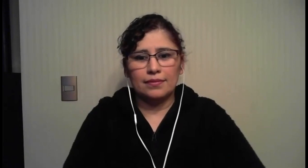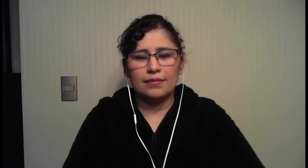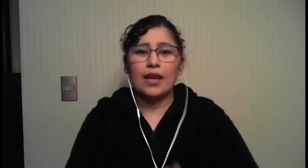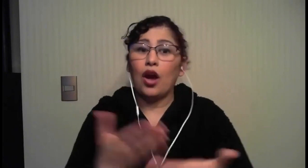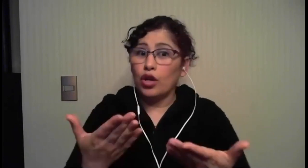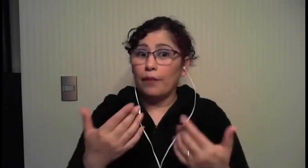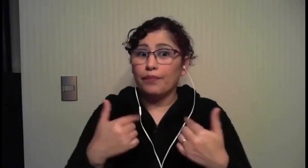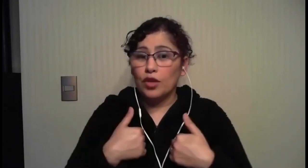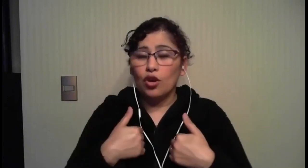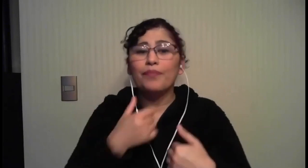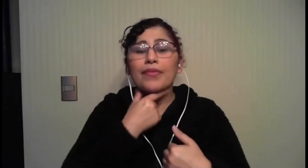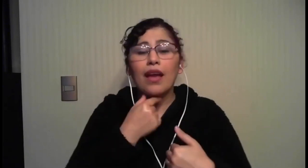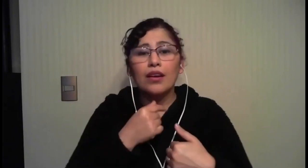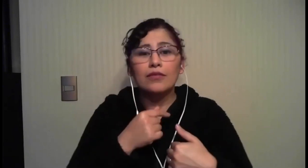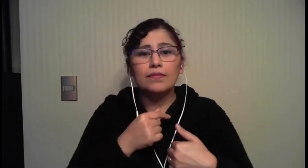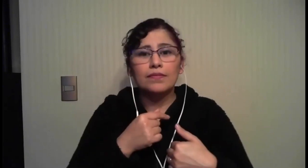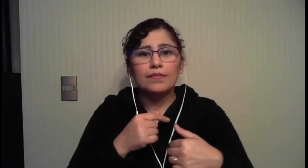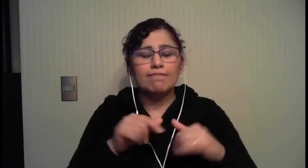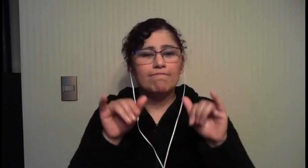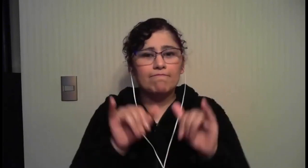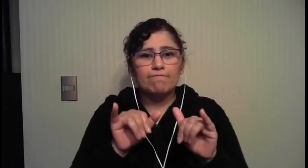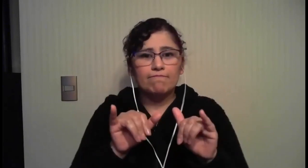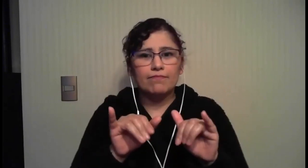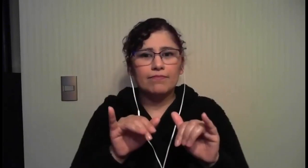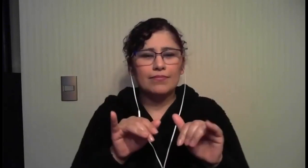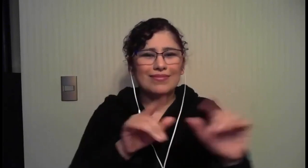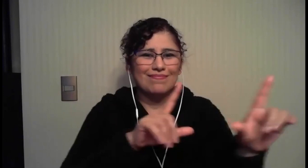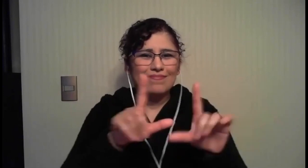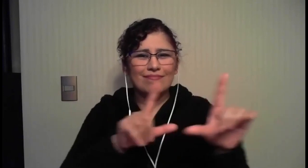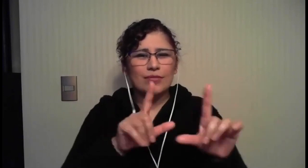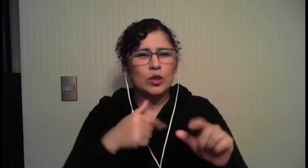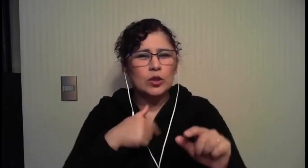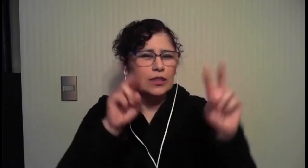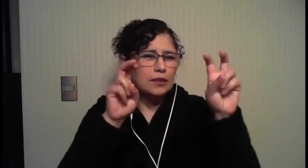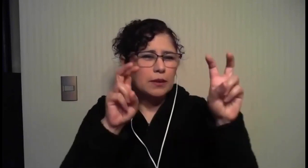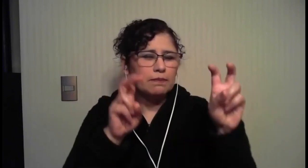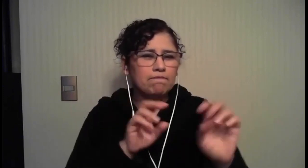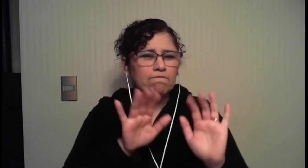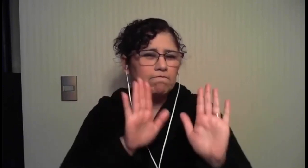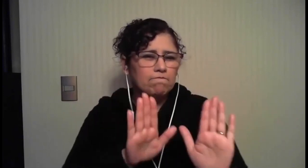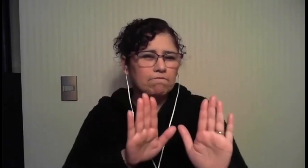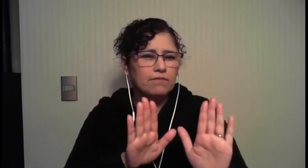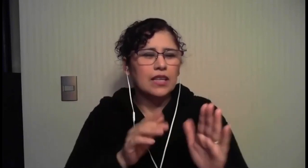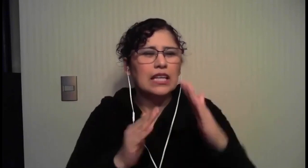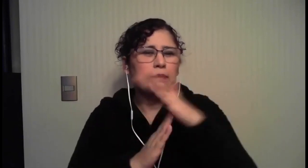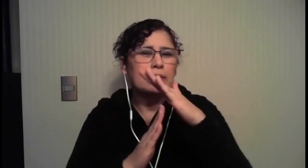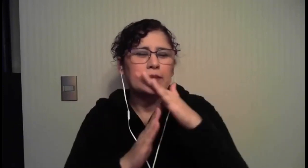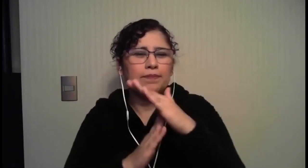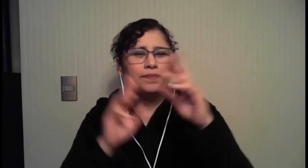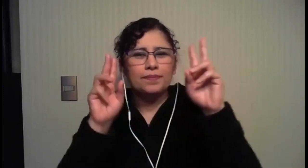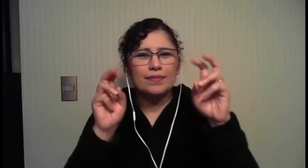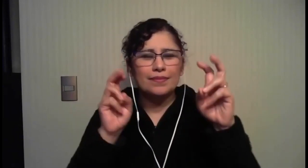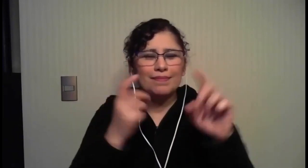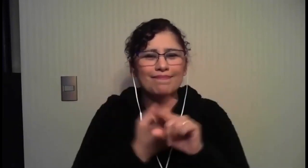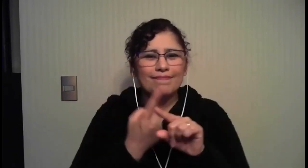Particularmente me quise detener, voy a activar la cámara, perdón. Así. Particularmente me quise detener a hablar sobre